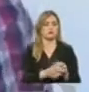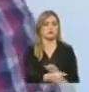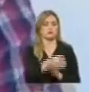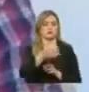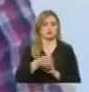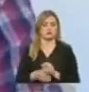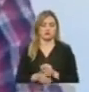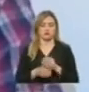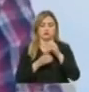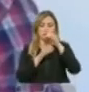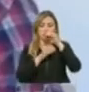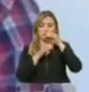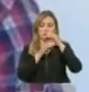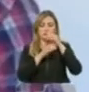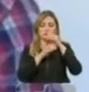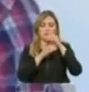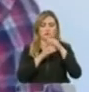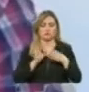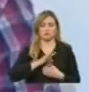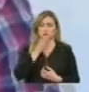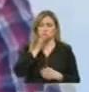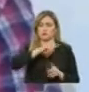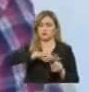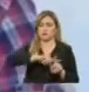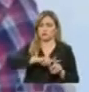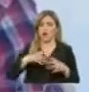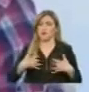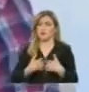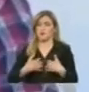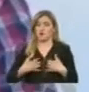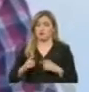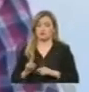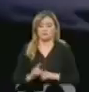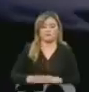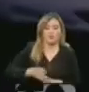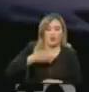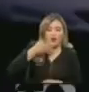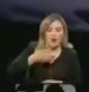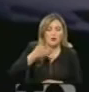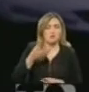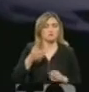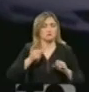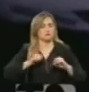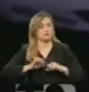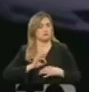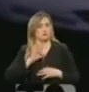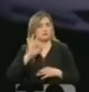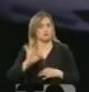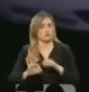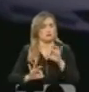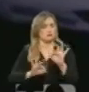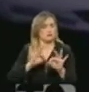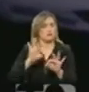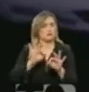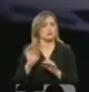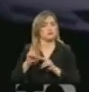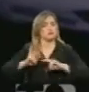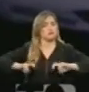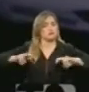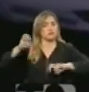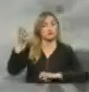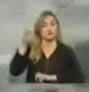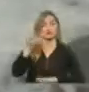animales potencialmente se puedan convertir también en reservorios del virus. La investigadora y docente de la Universidad